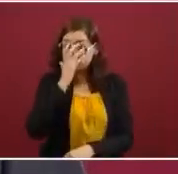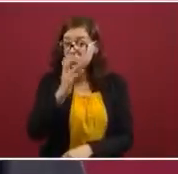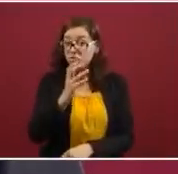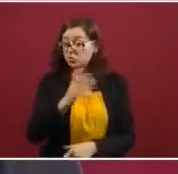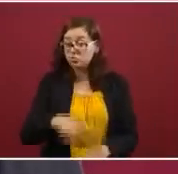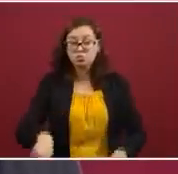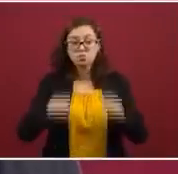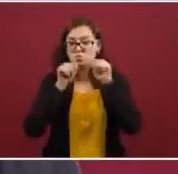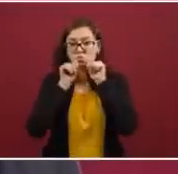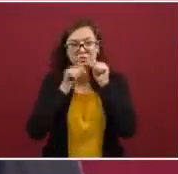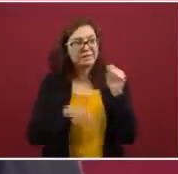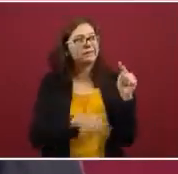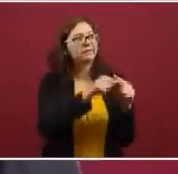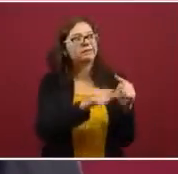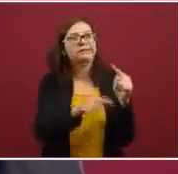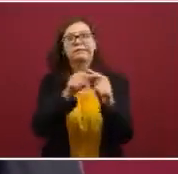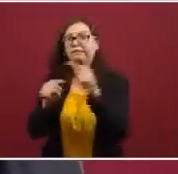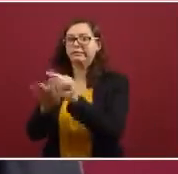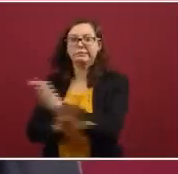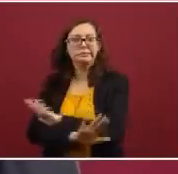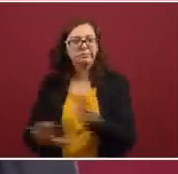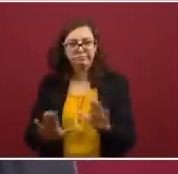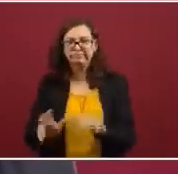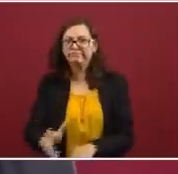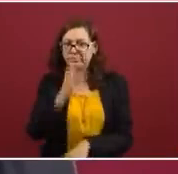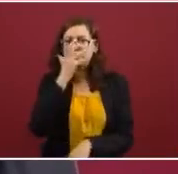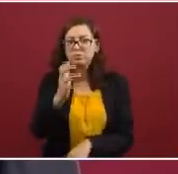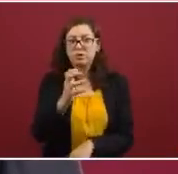Lo dije en mi toma de posición,